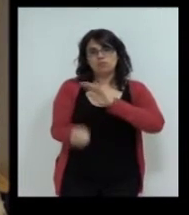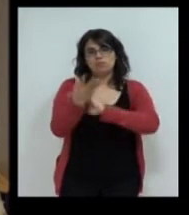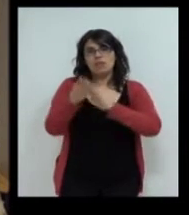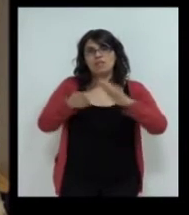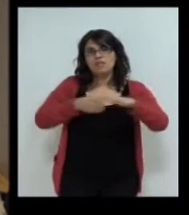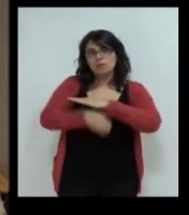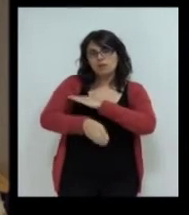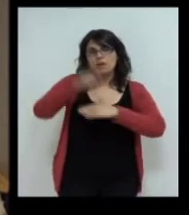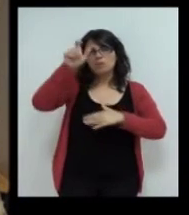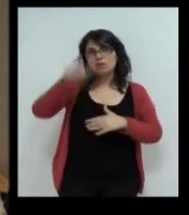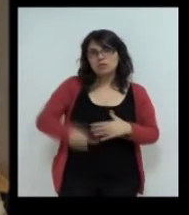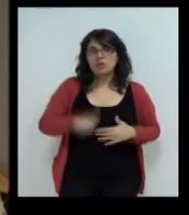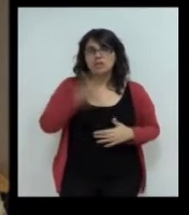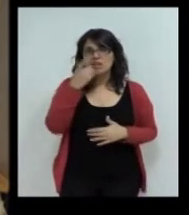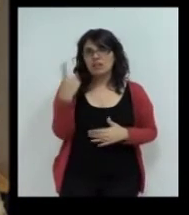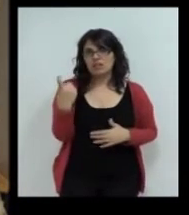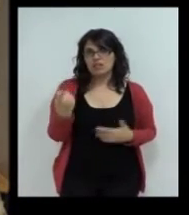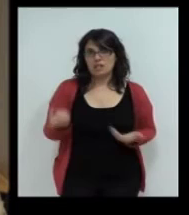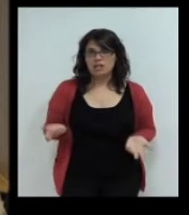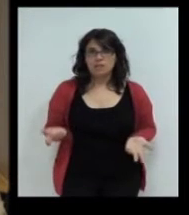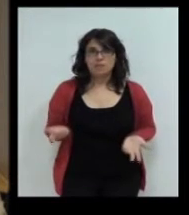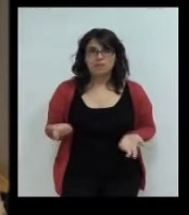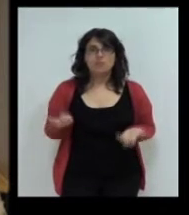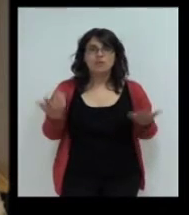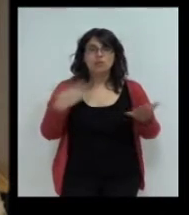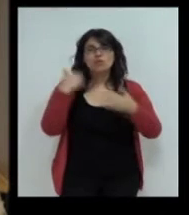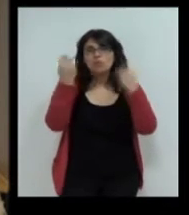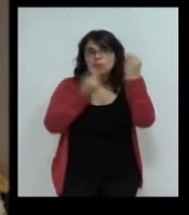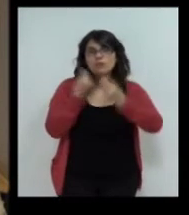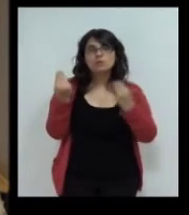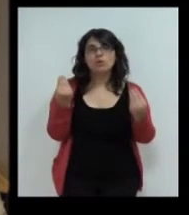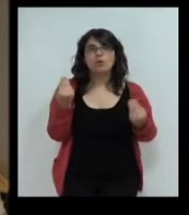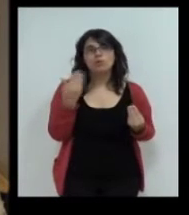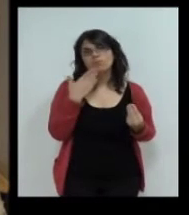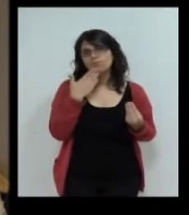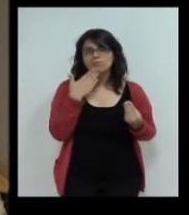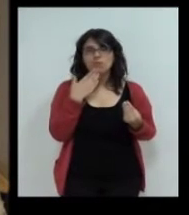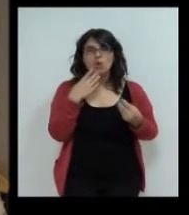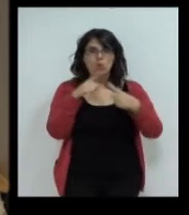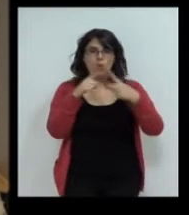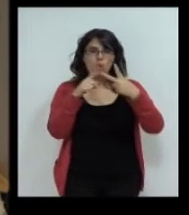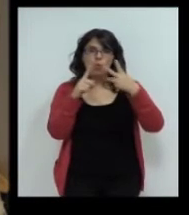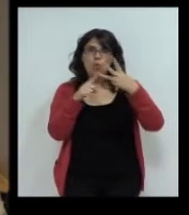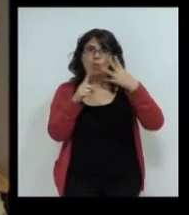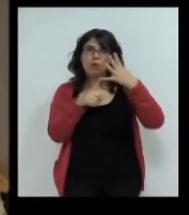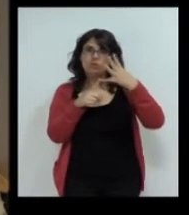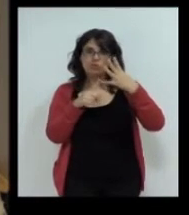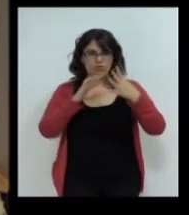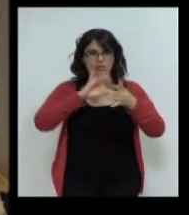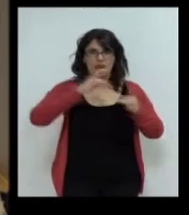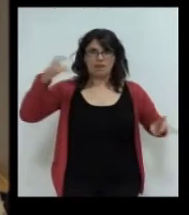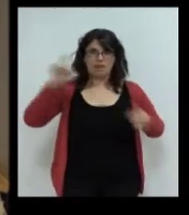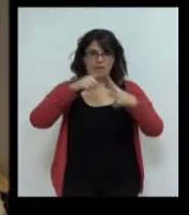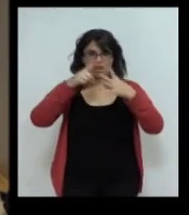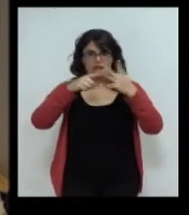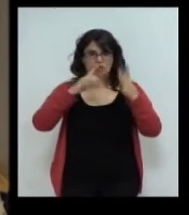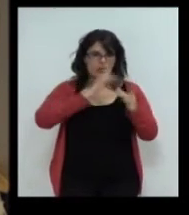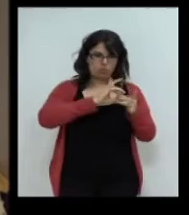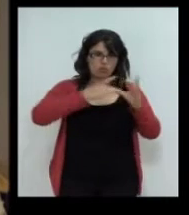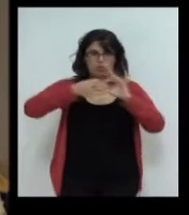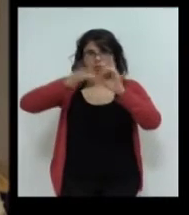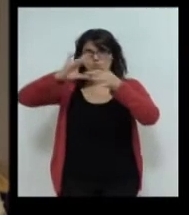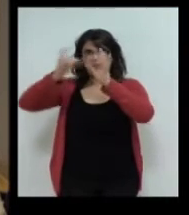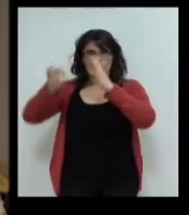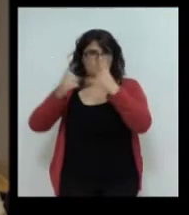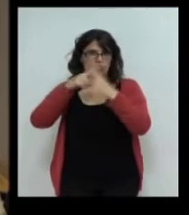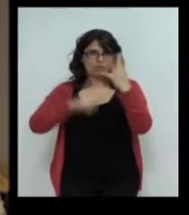persona con menor capacidad necesita. Entonces yo creo que ahí son como 4 partes de toda la cadena y donde cada uno tendrá que